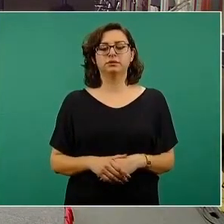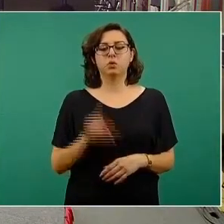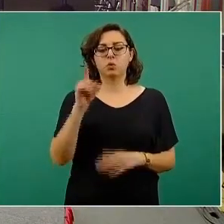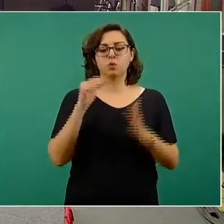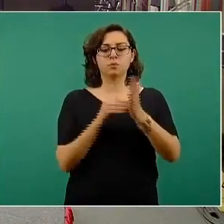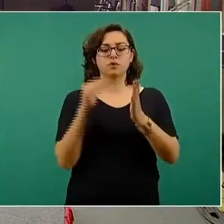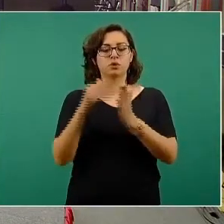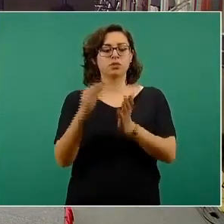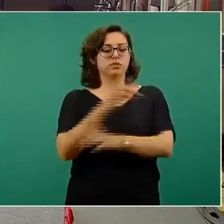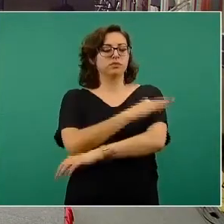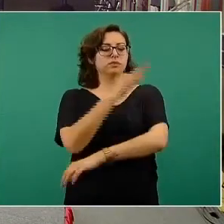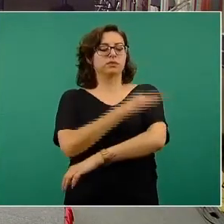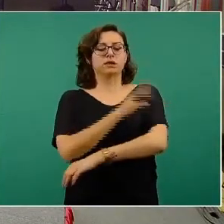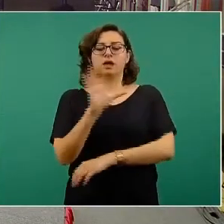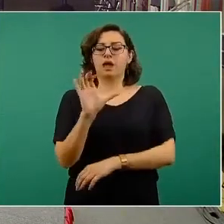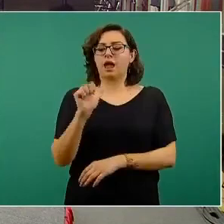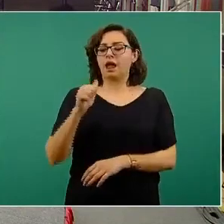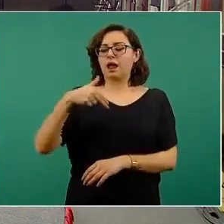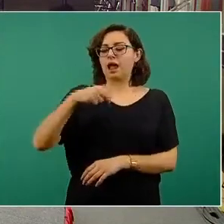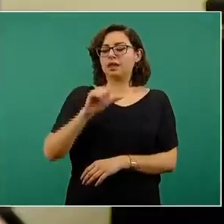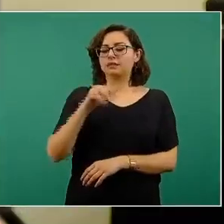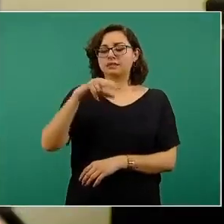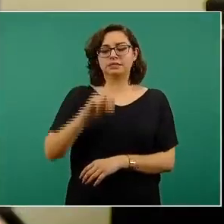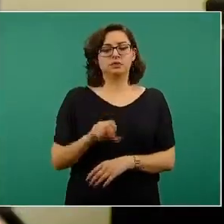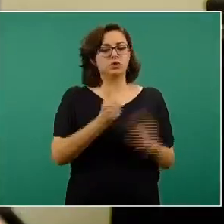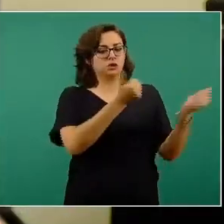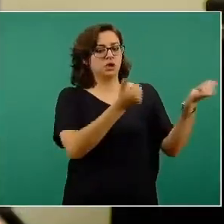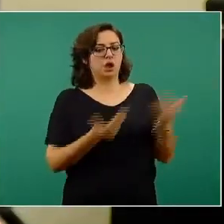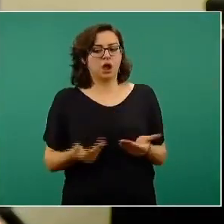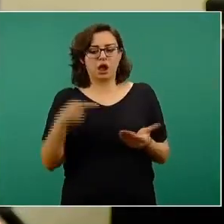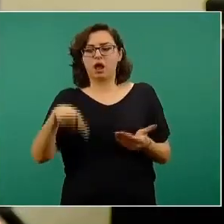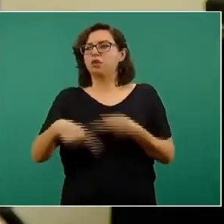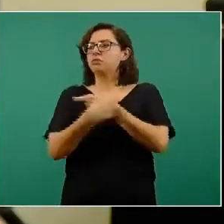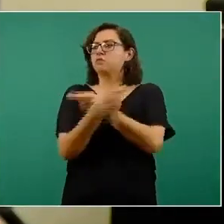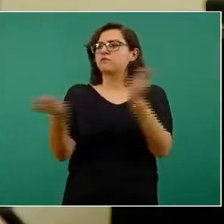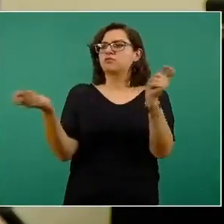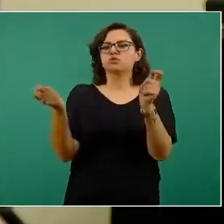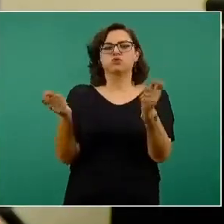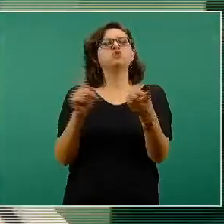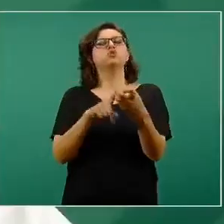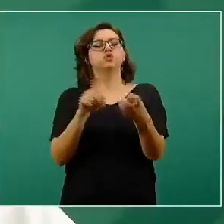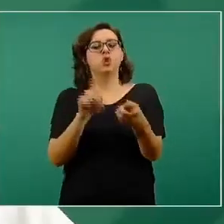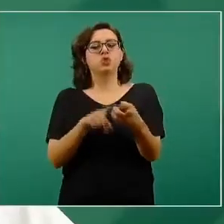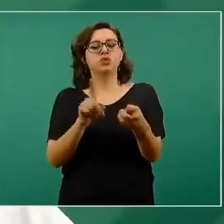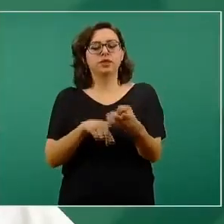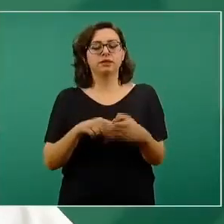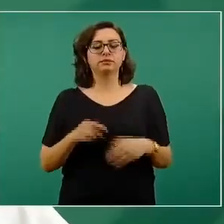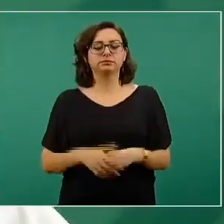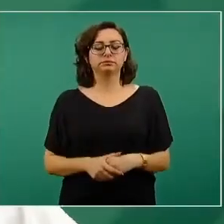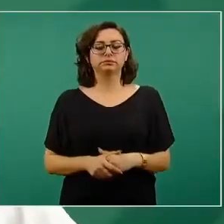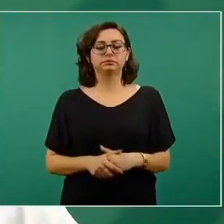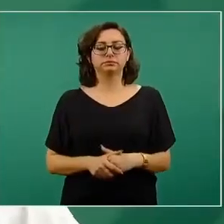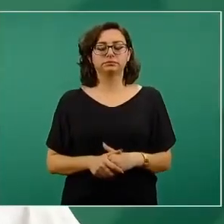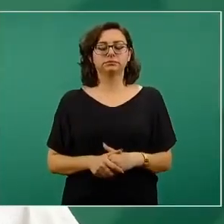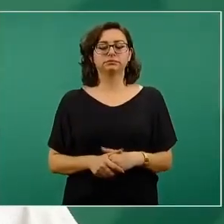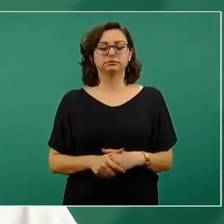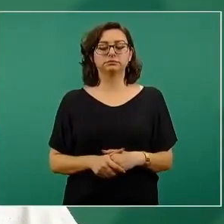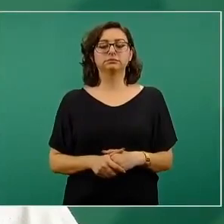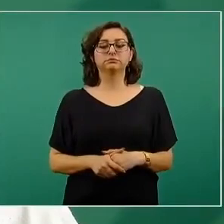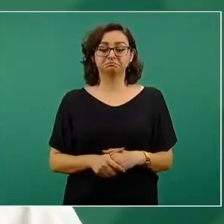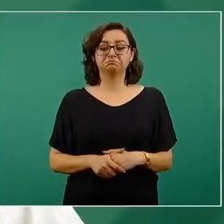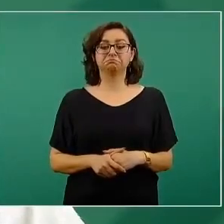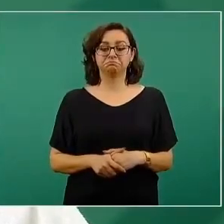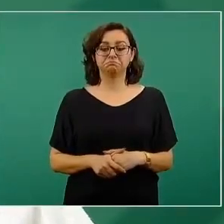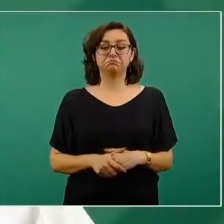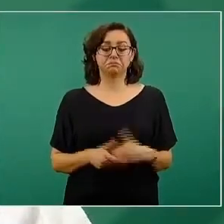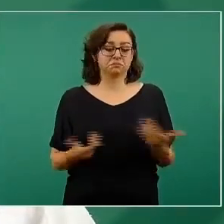CanSino para dónde son, dónde se están distribuyendo? Y tengo otra pregunta para eso. Muchas gracias, Ignacio. Sí, efectivamente, esta es